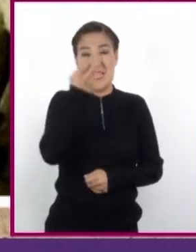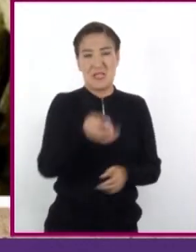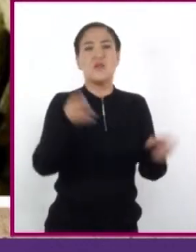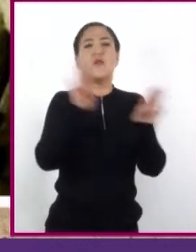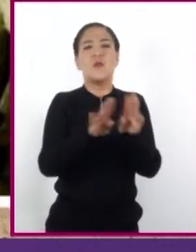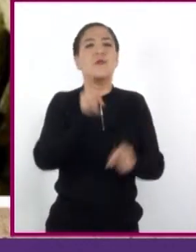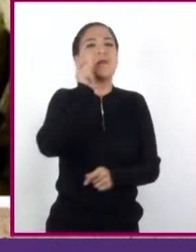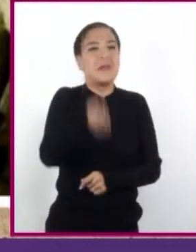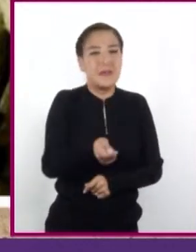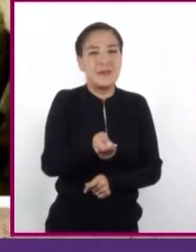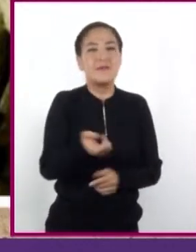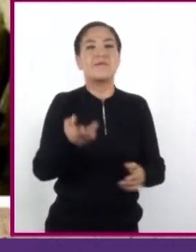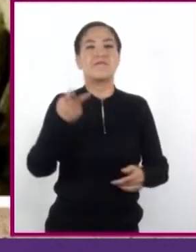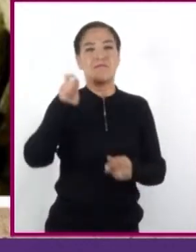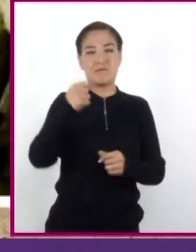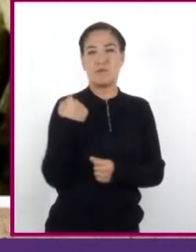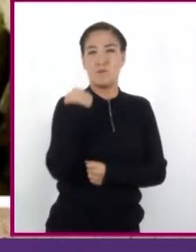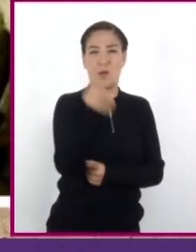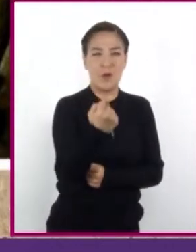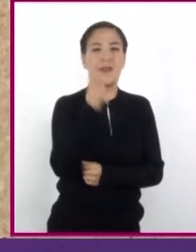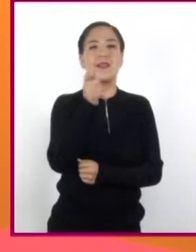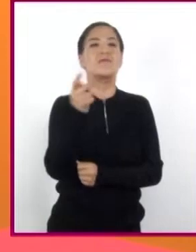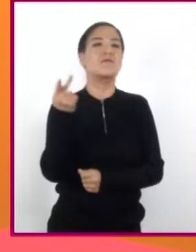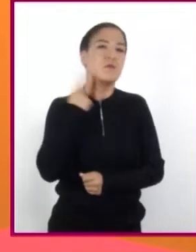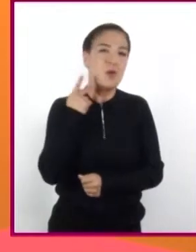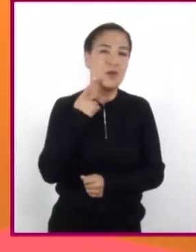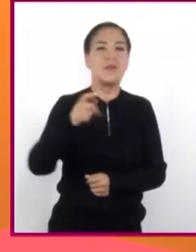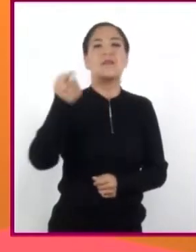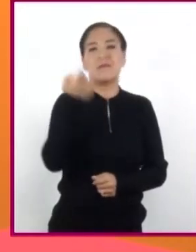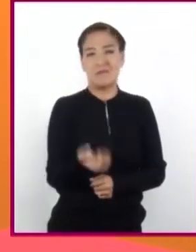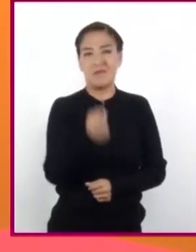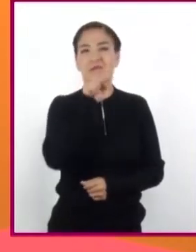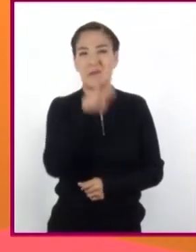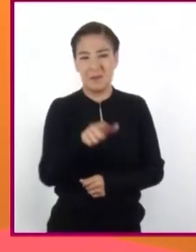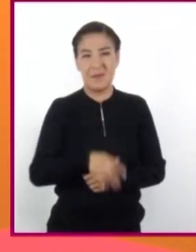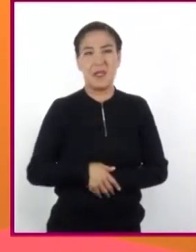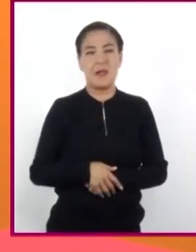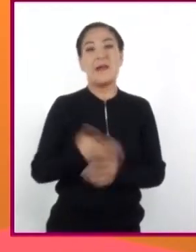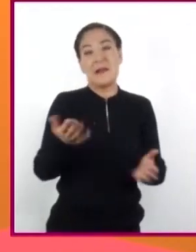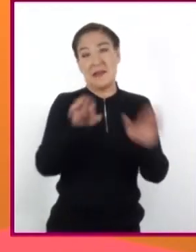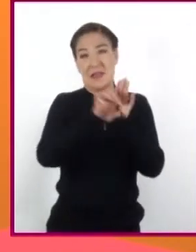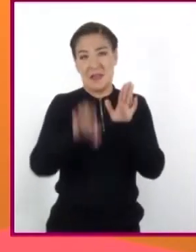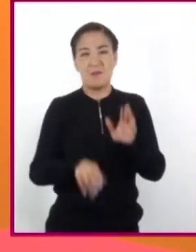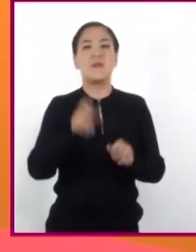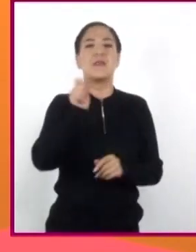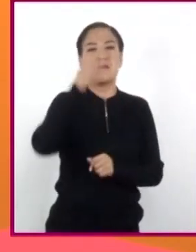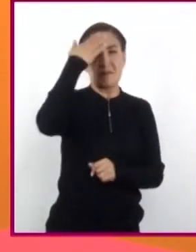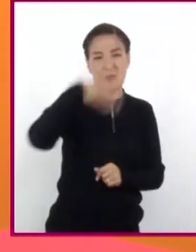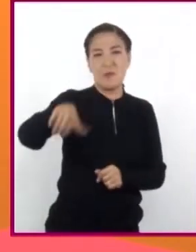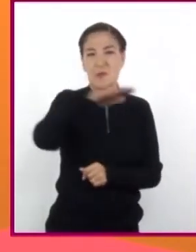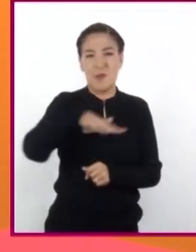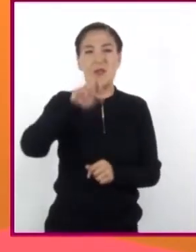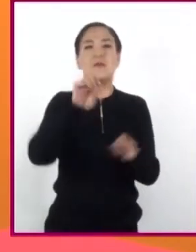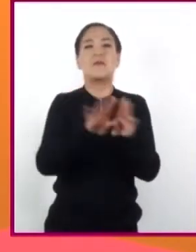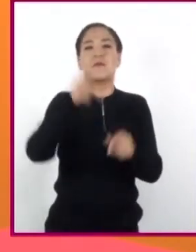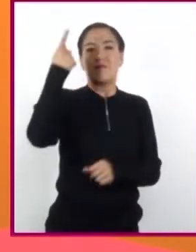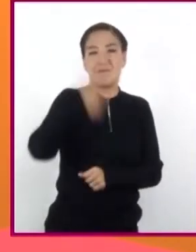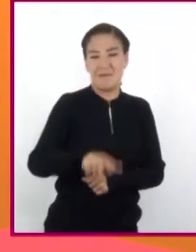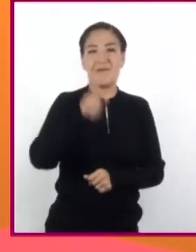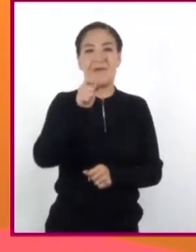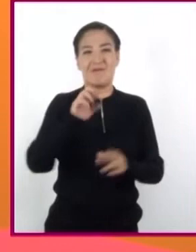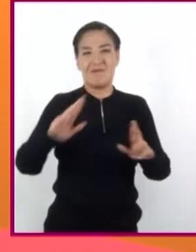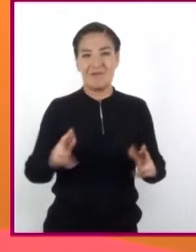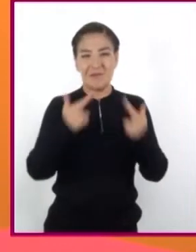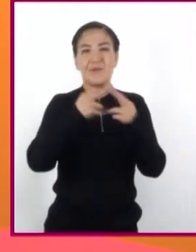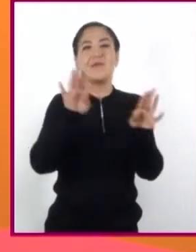implicaba poder político y económico. Por ejemplo, se sabe que las órdenes religiosas se convirtieron en dueñas